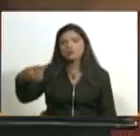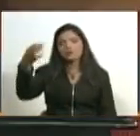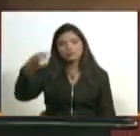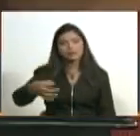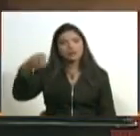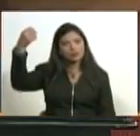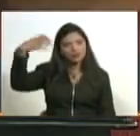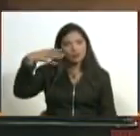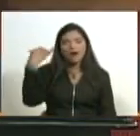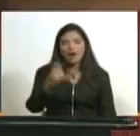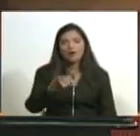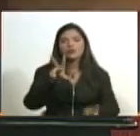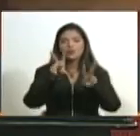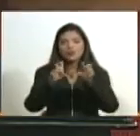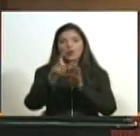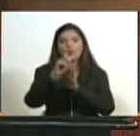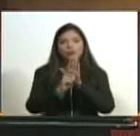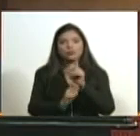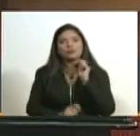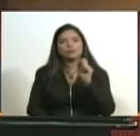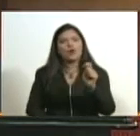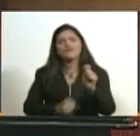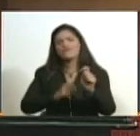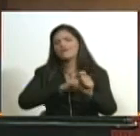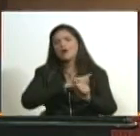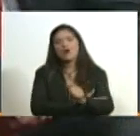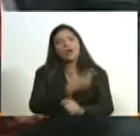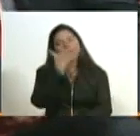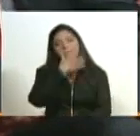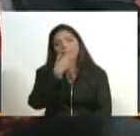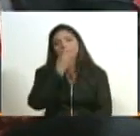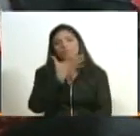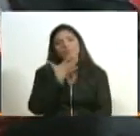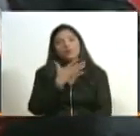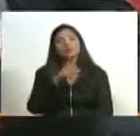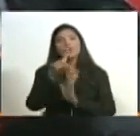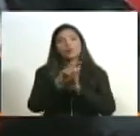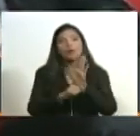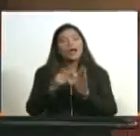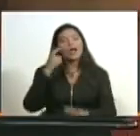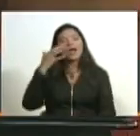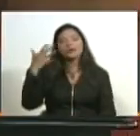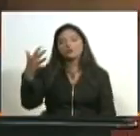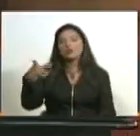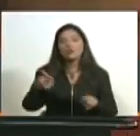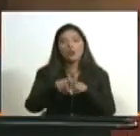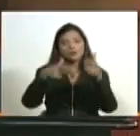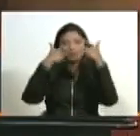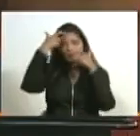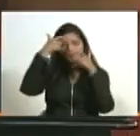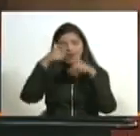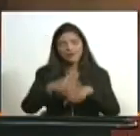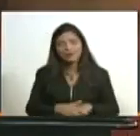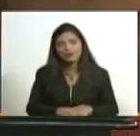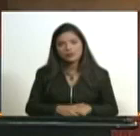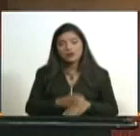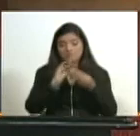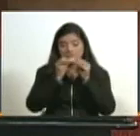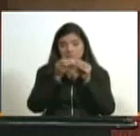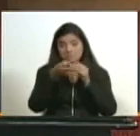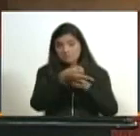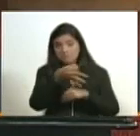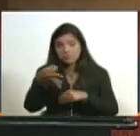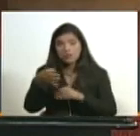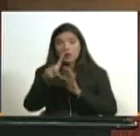tendremos una nueva, más poderosa, hermosa constitución que será el sueño que tuvo nuestro comandante Chávez. Perfeccionar